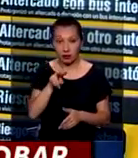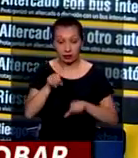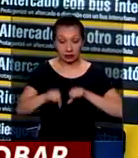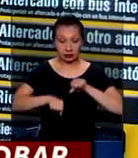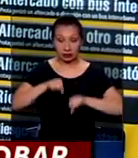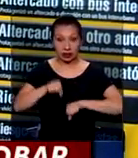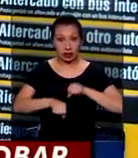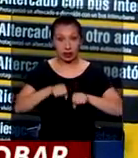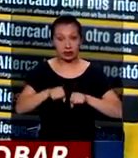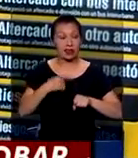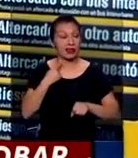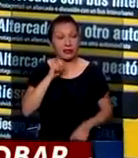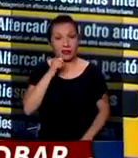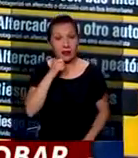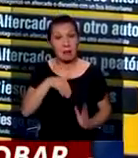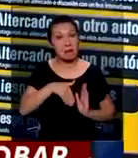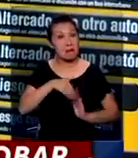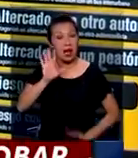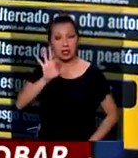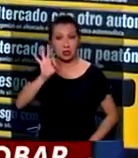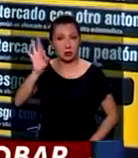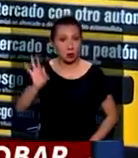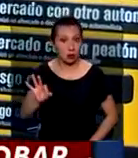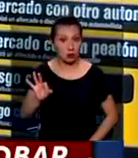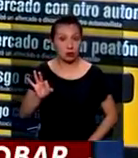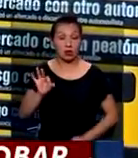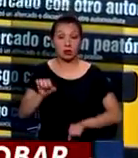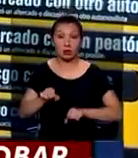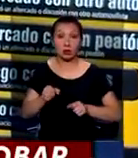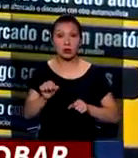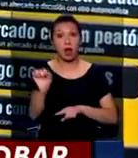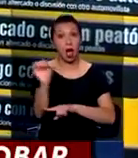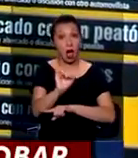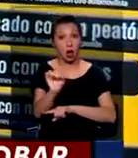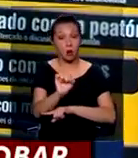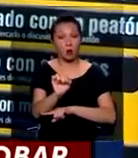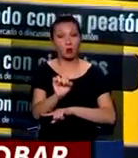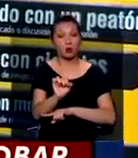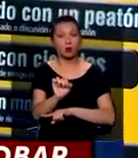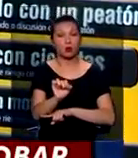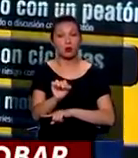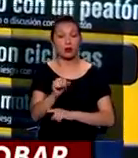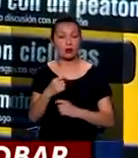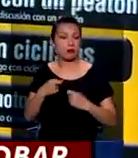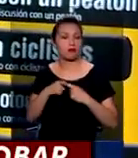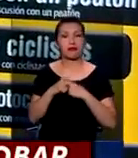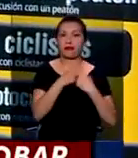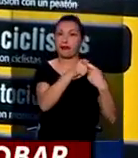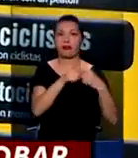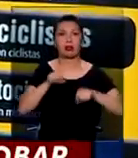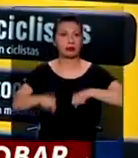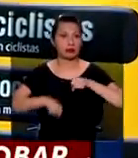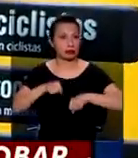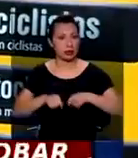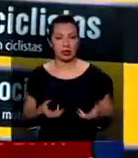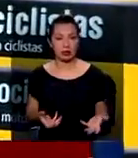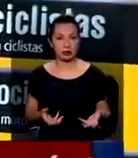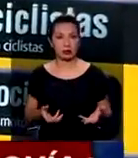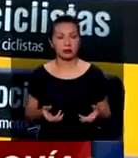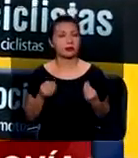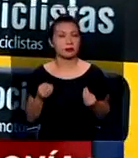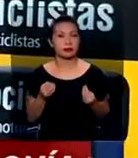ciclista, significa que más del 50% de los conductores de un vehículo ha tenido un enfrentamiento violento con un ciclista. Es